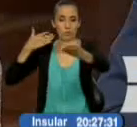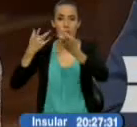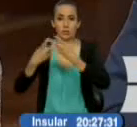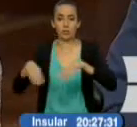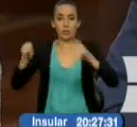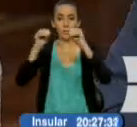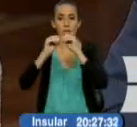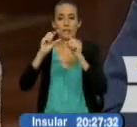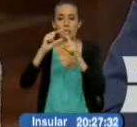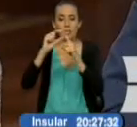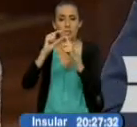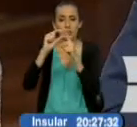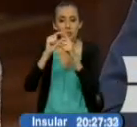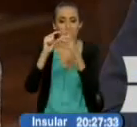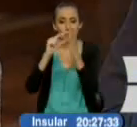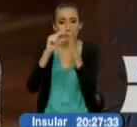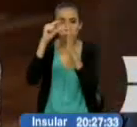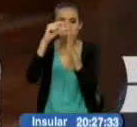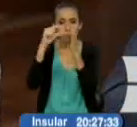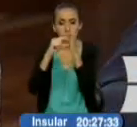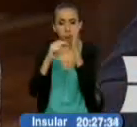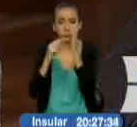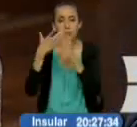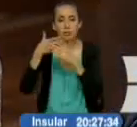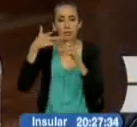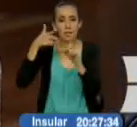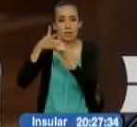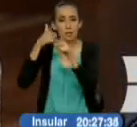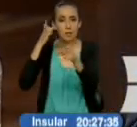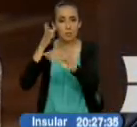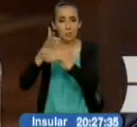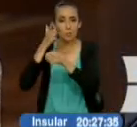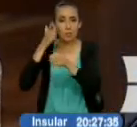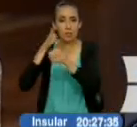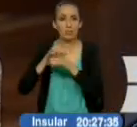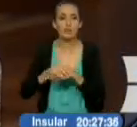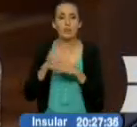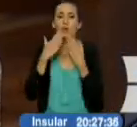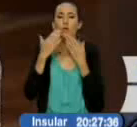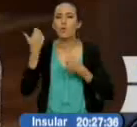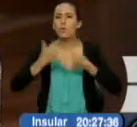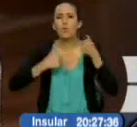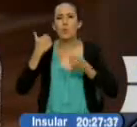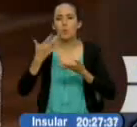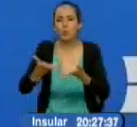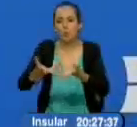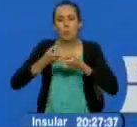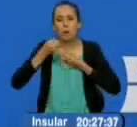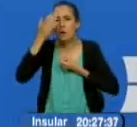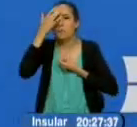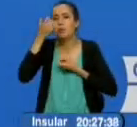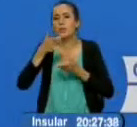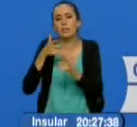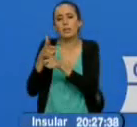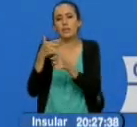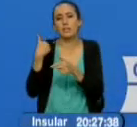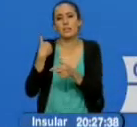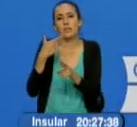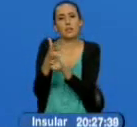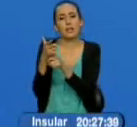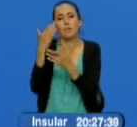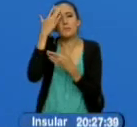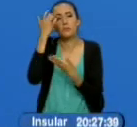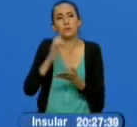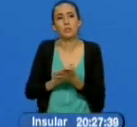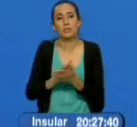2.300 cartuchos de diferentes calibres. Se está investigando cuál es la razón de ser de la posesión de armas. María Sol L. fue